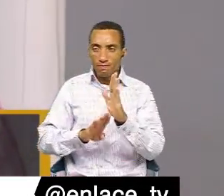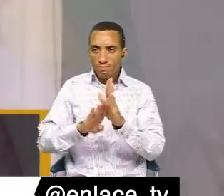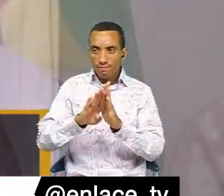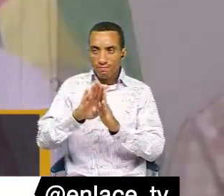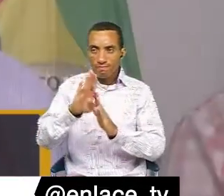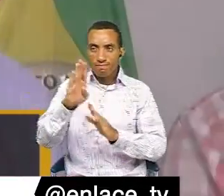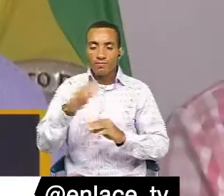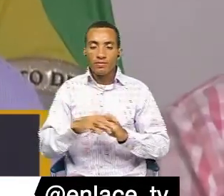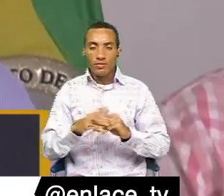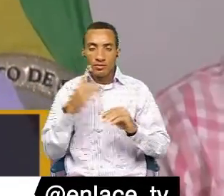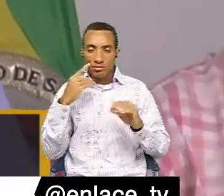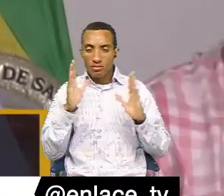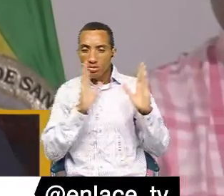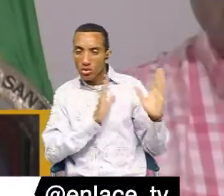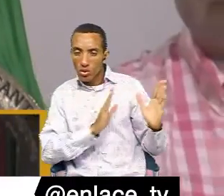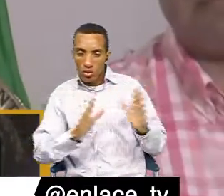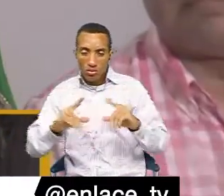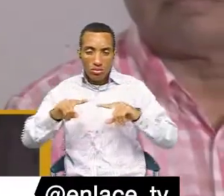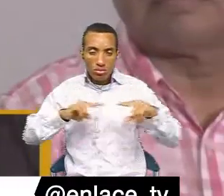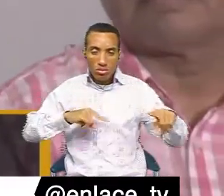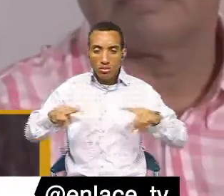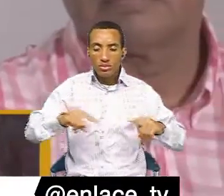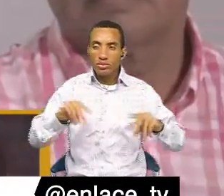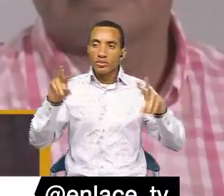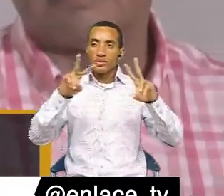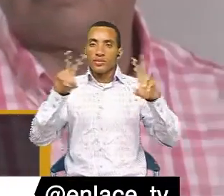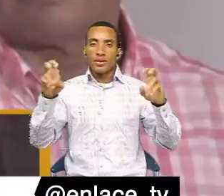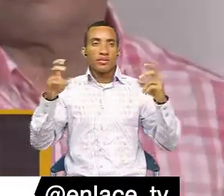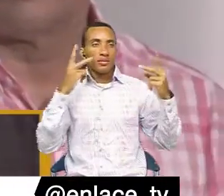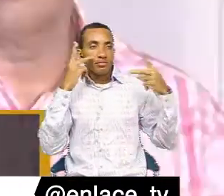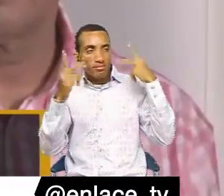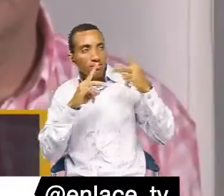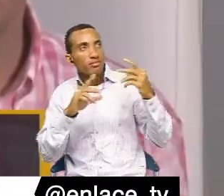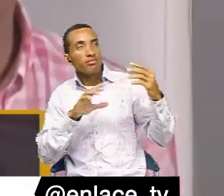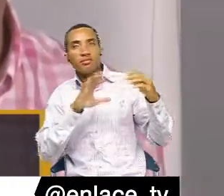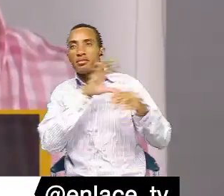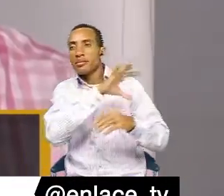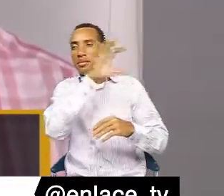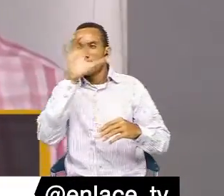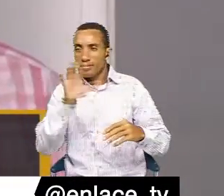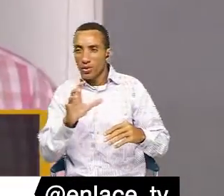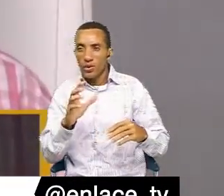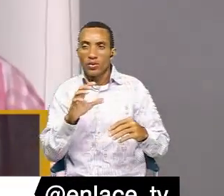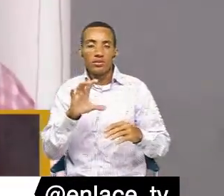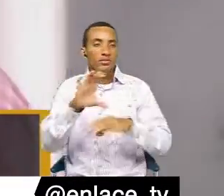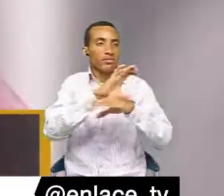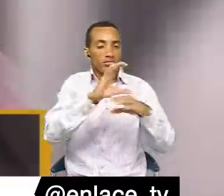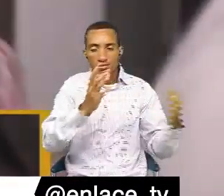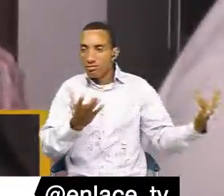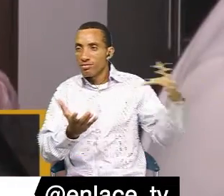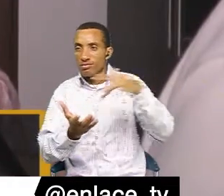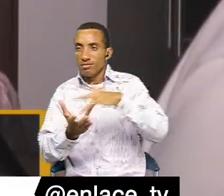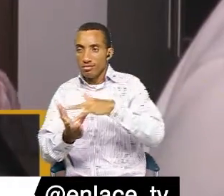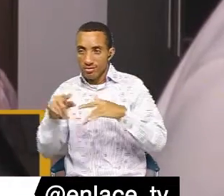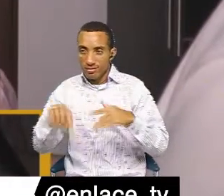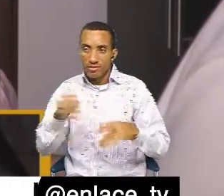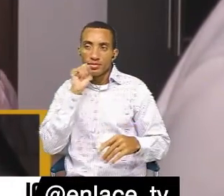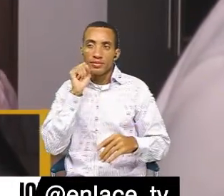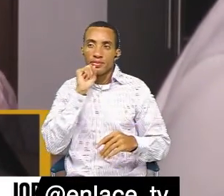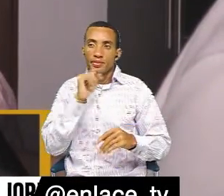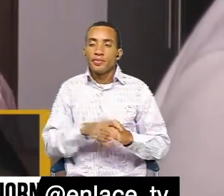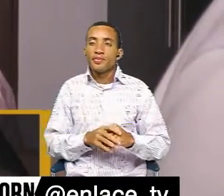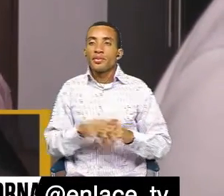de la logística, alrededor de del tema del turismo, de manera que el plan de ordenamiento territorial que se va a empezar